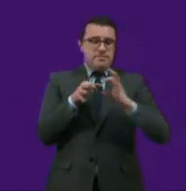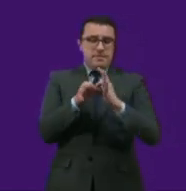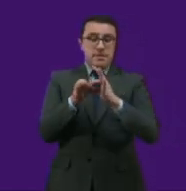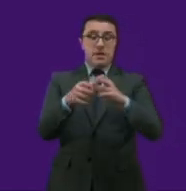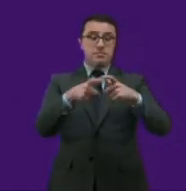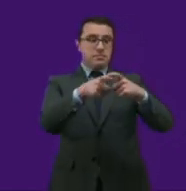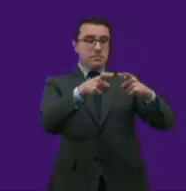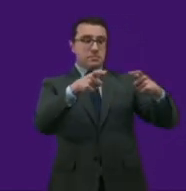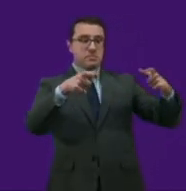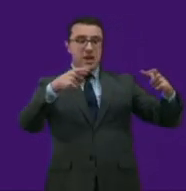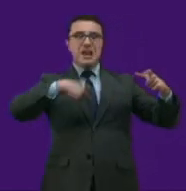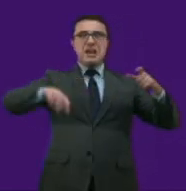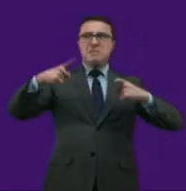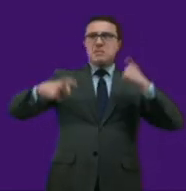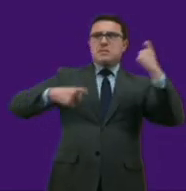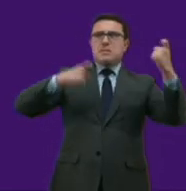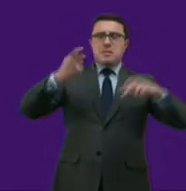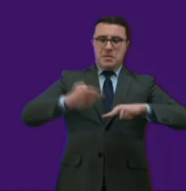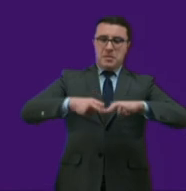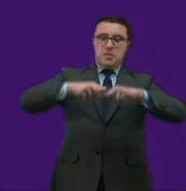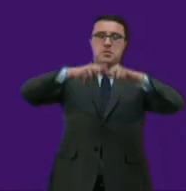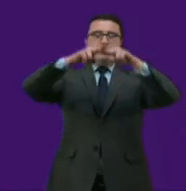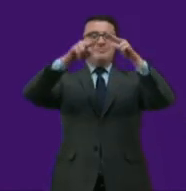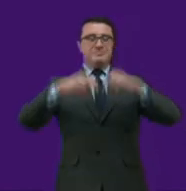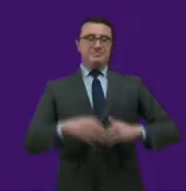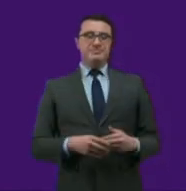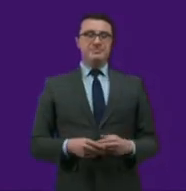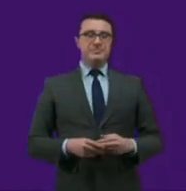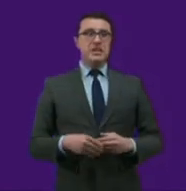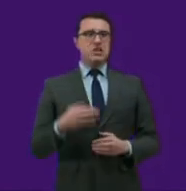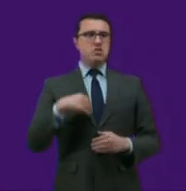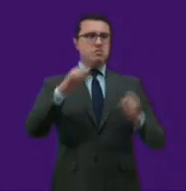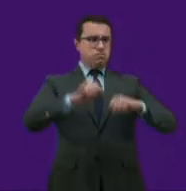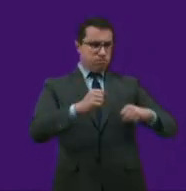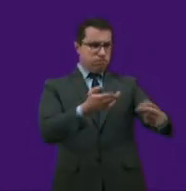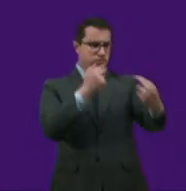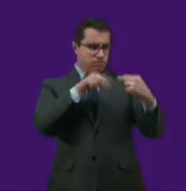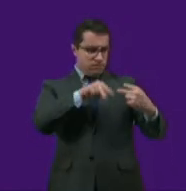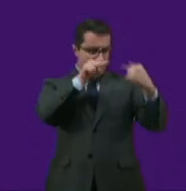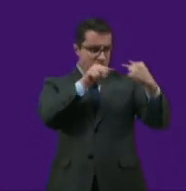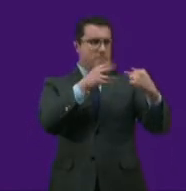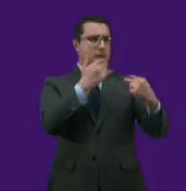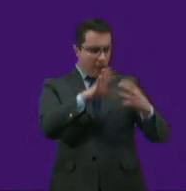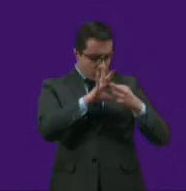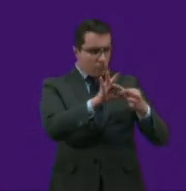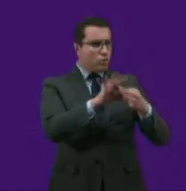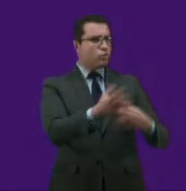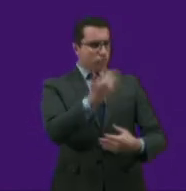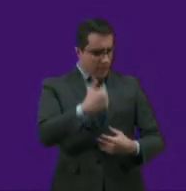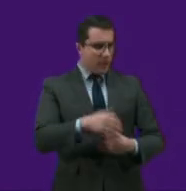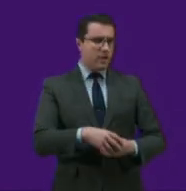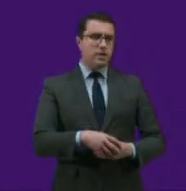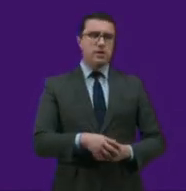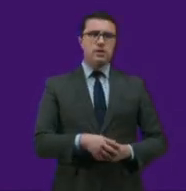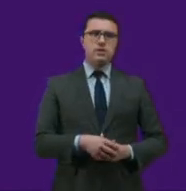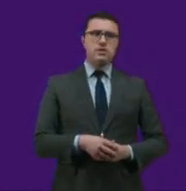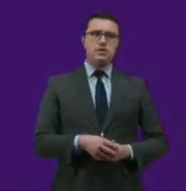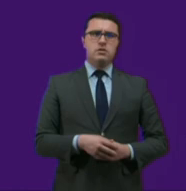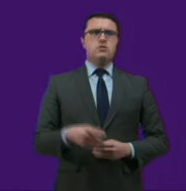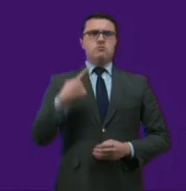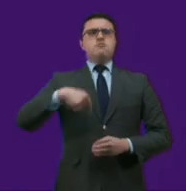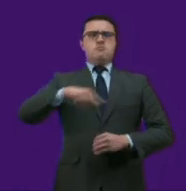sus stock options. Entonces los puedo mirar a los ojos y decirles, esto lo estamos haciendo juntos. Y estamos clavados,